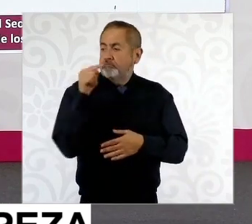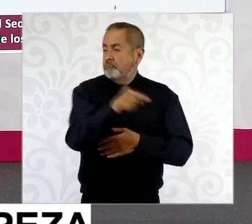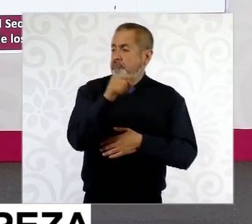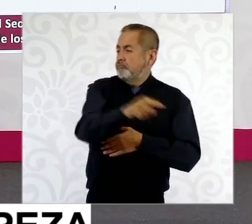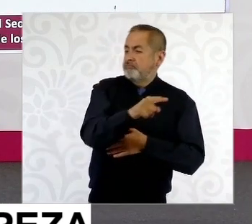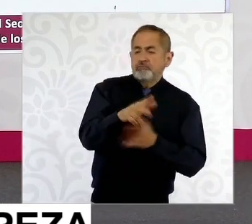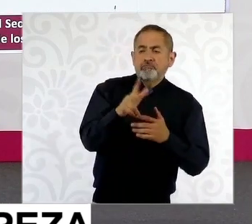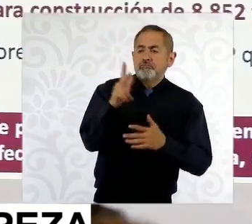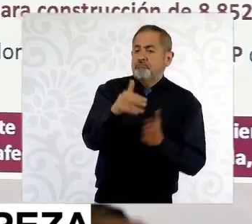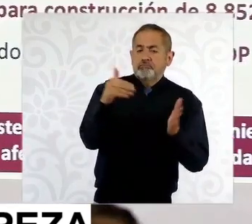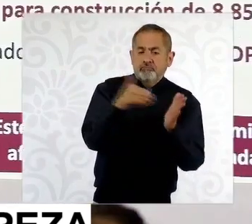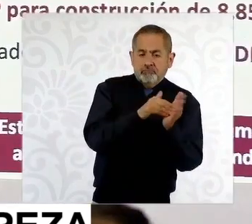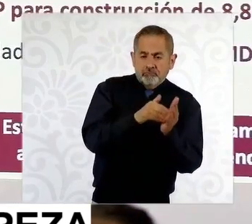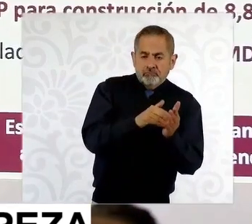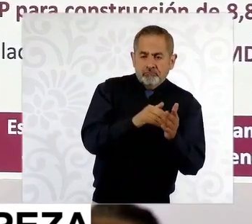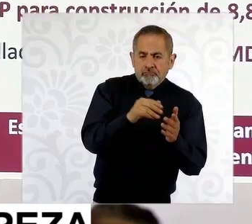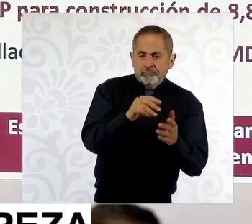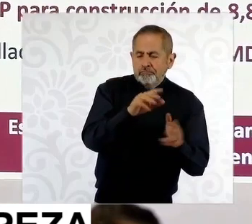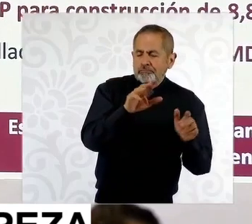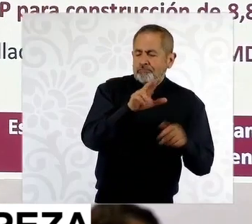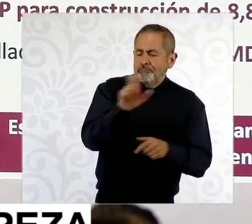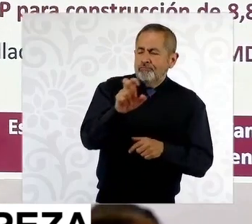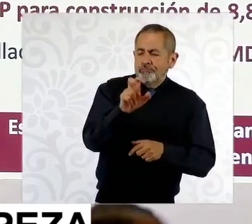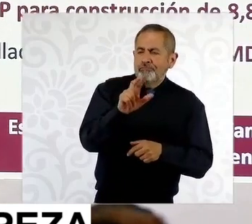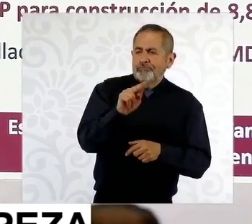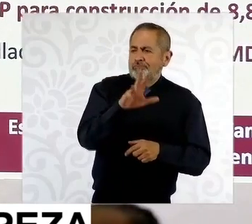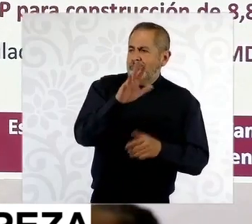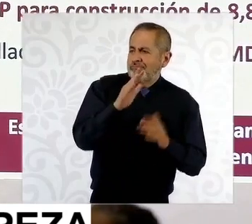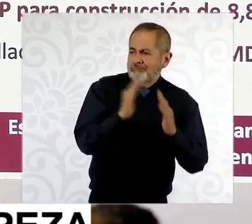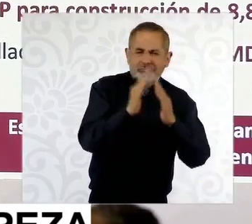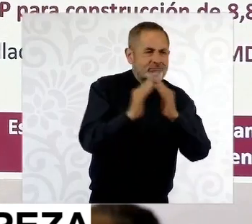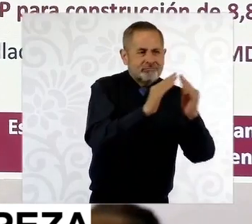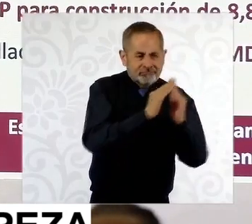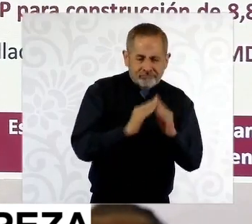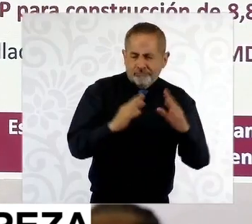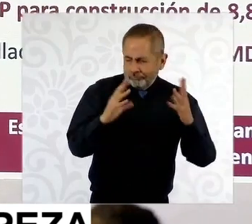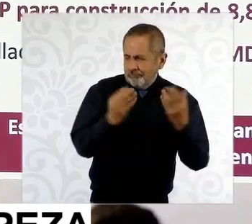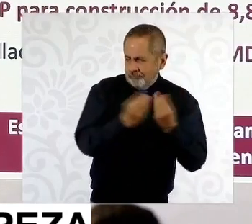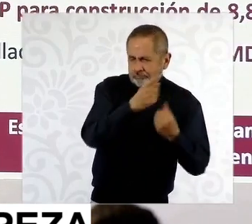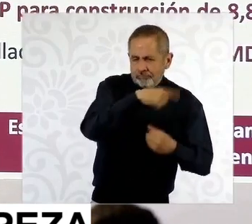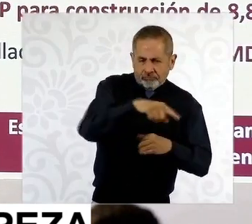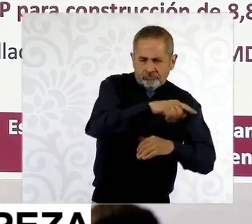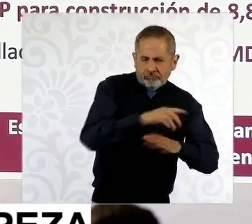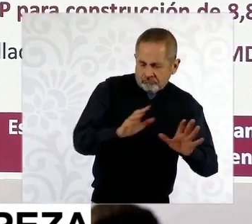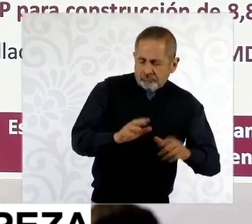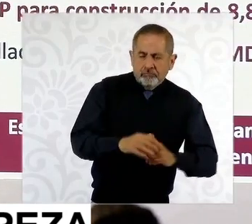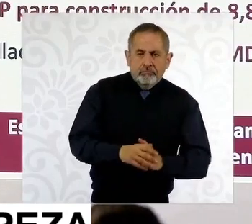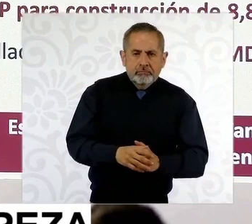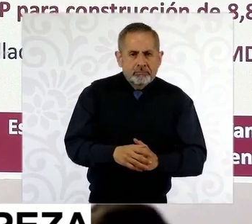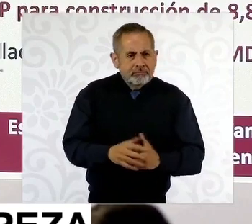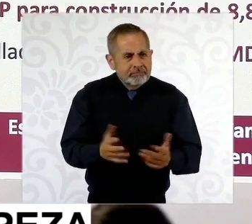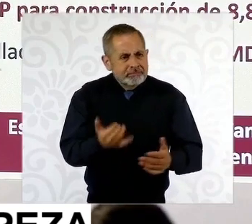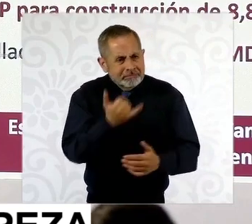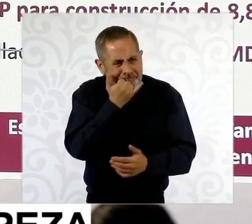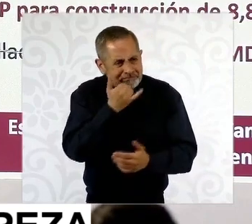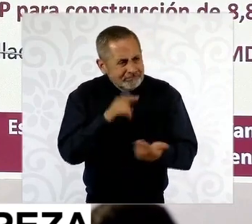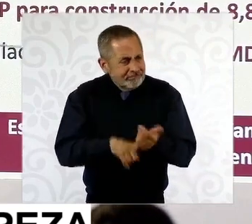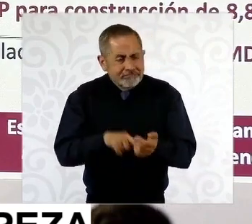con 76 empresas desarrolladoras. Bueno, 18 de estos